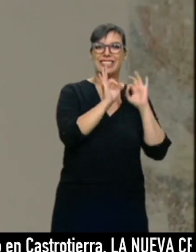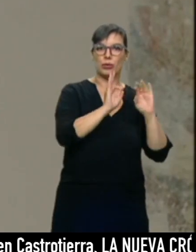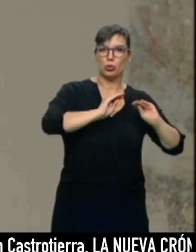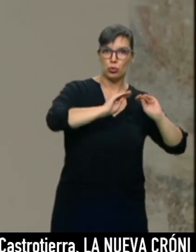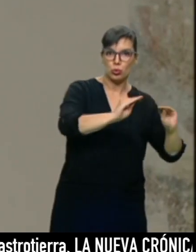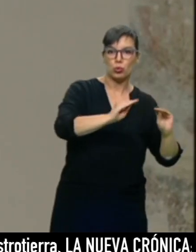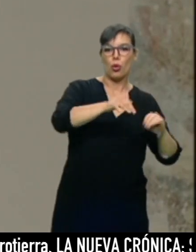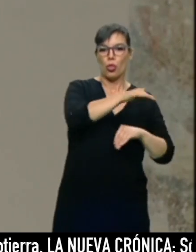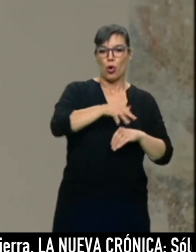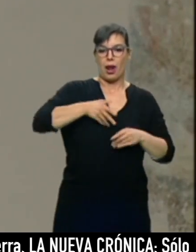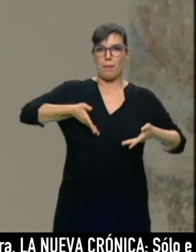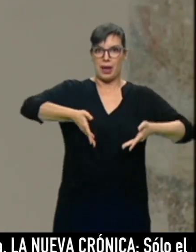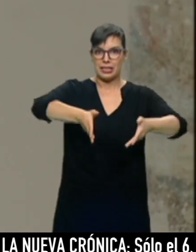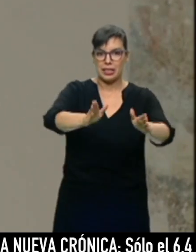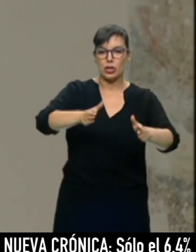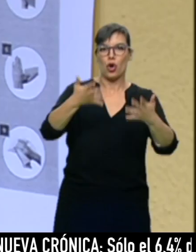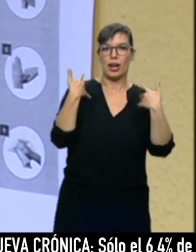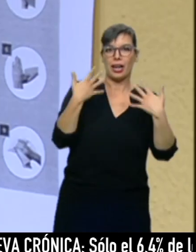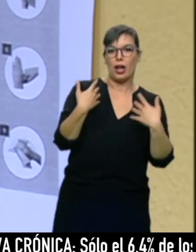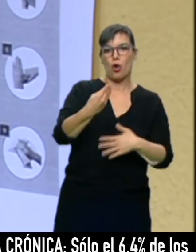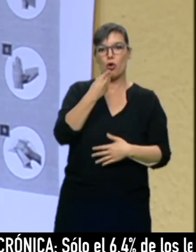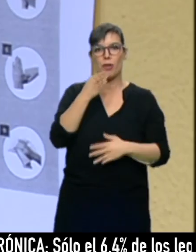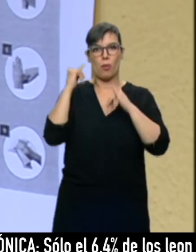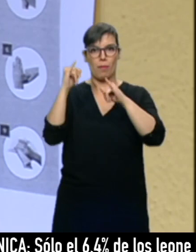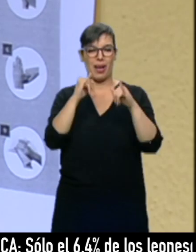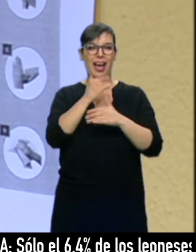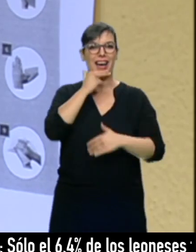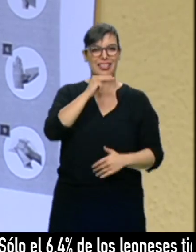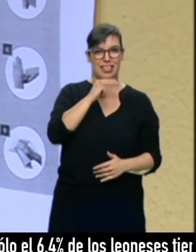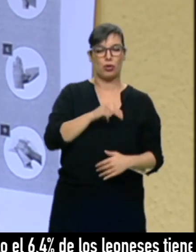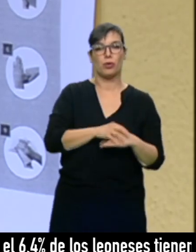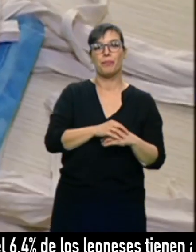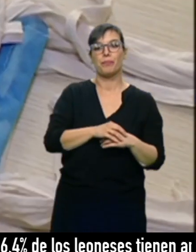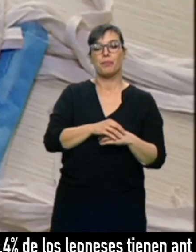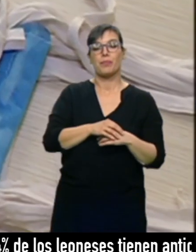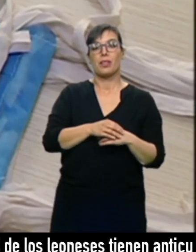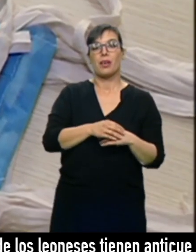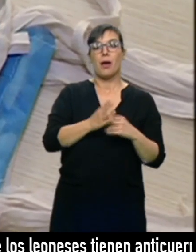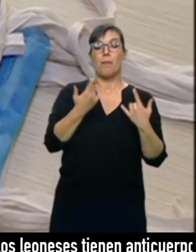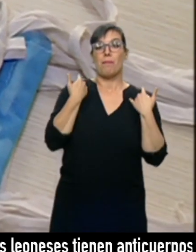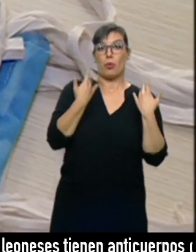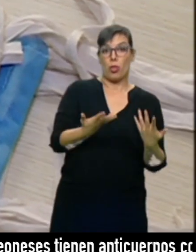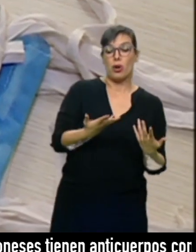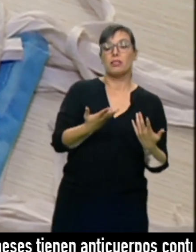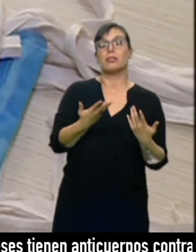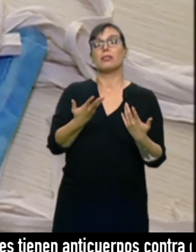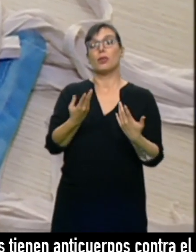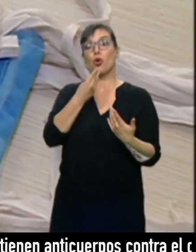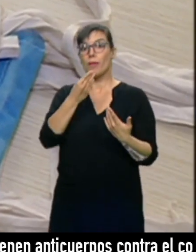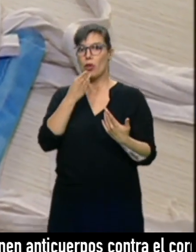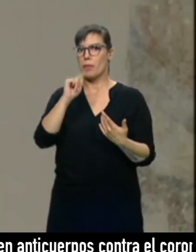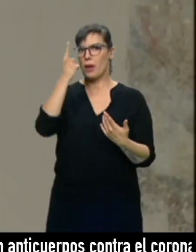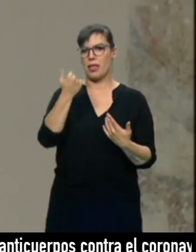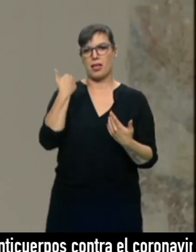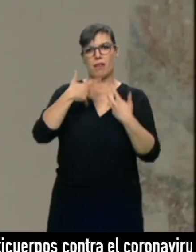de recreo, comedor, aseos. El transporte escolar, madrugadores y comedor funcionará desde el primer día con medidas de